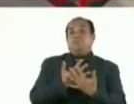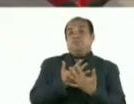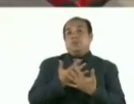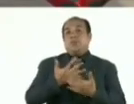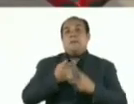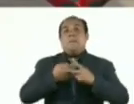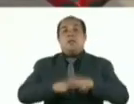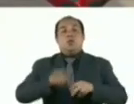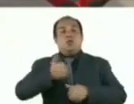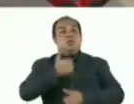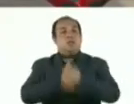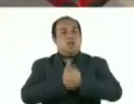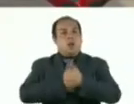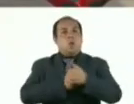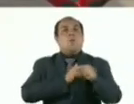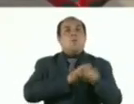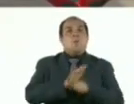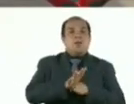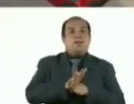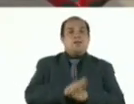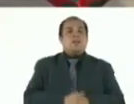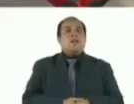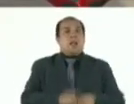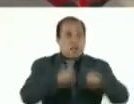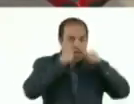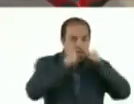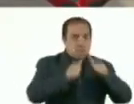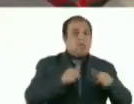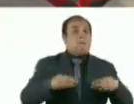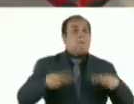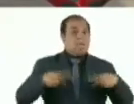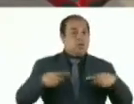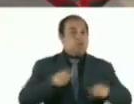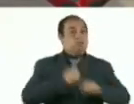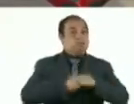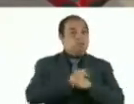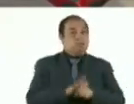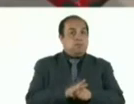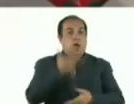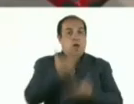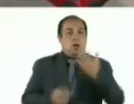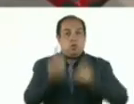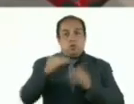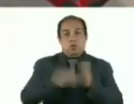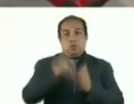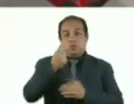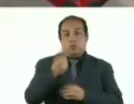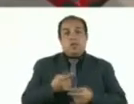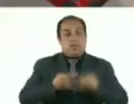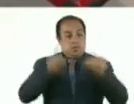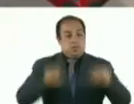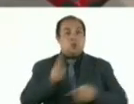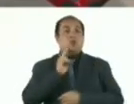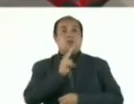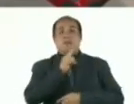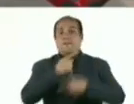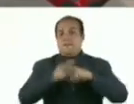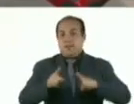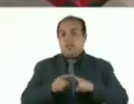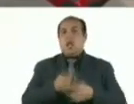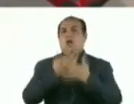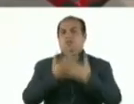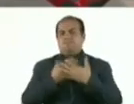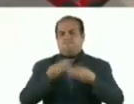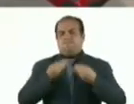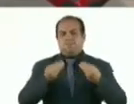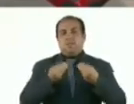carrera por salvar vidas. Pero hoy, en 2021, la historia y la noticia es diferente, es de mucha esperanza, de